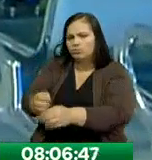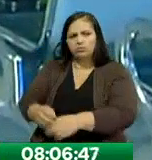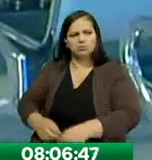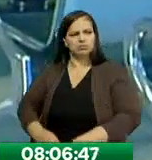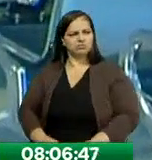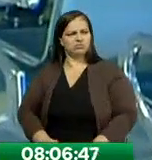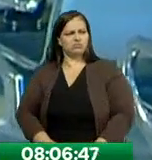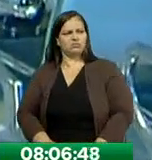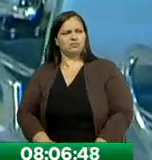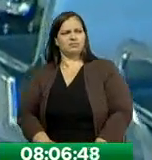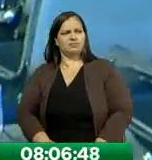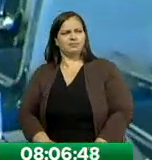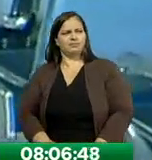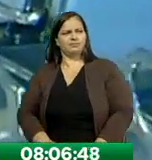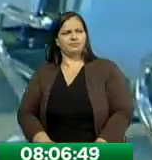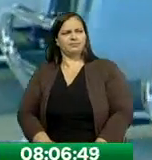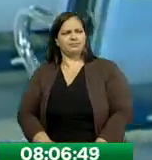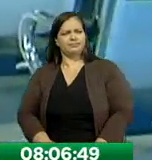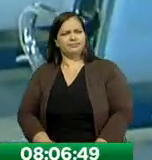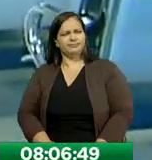de manifestación.